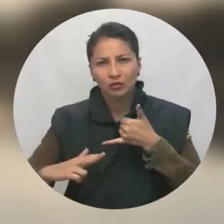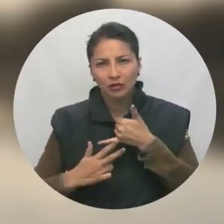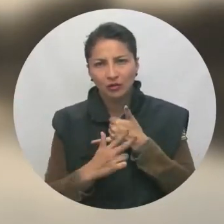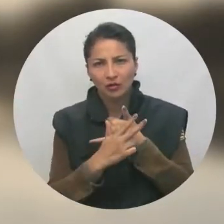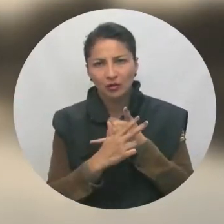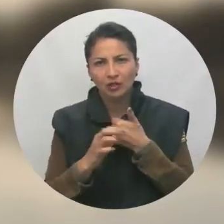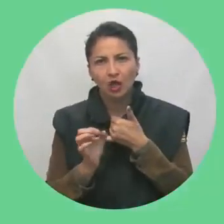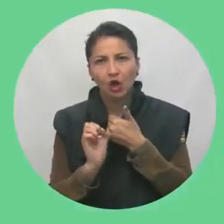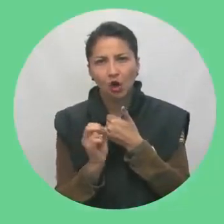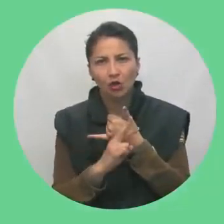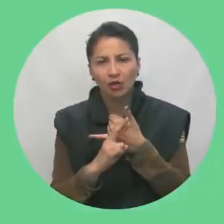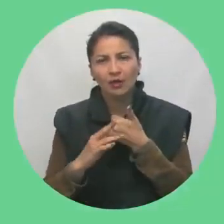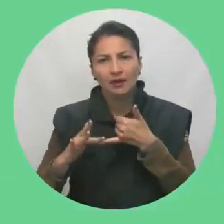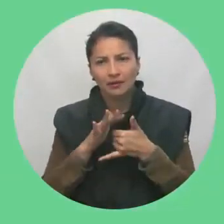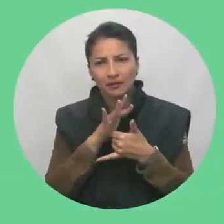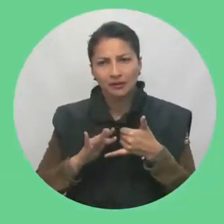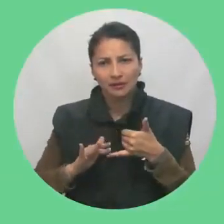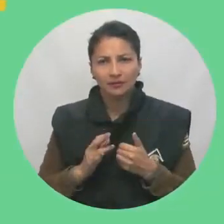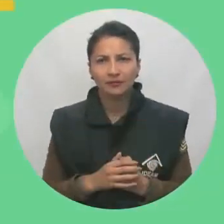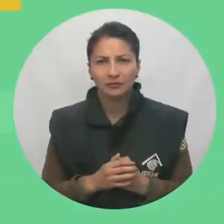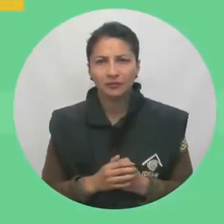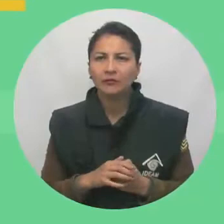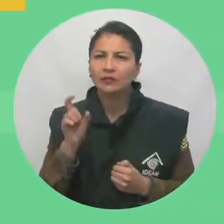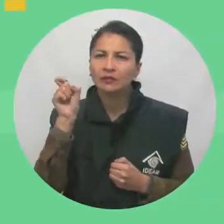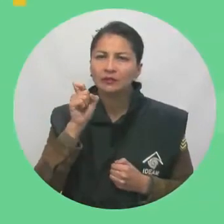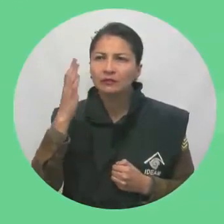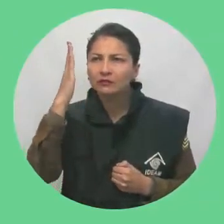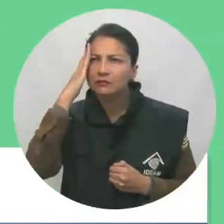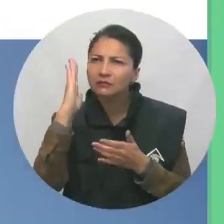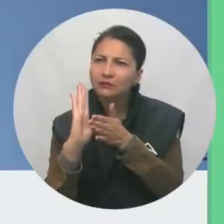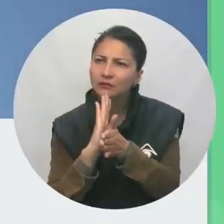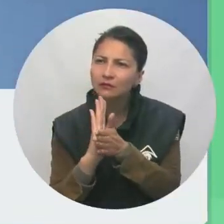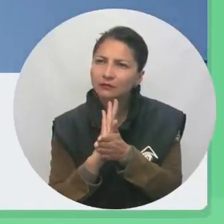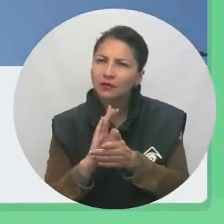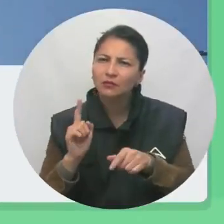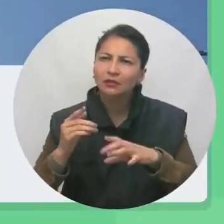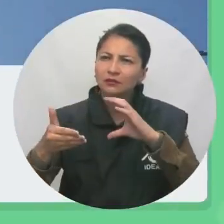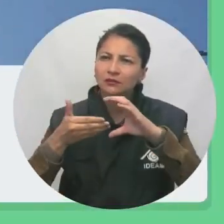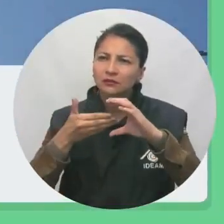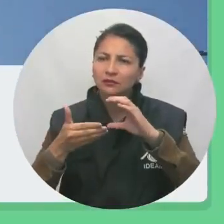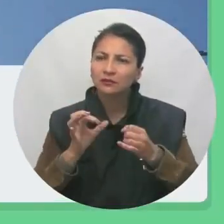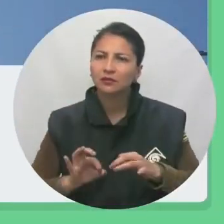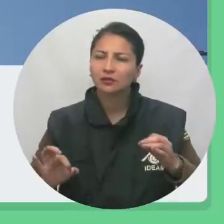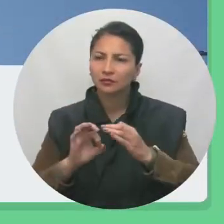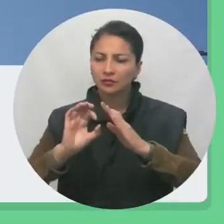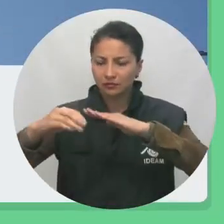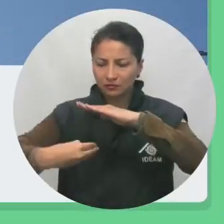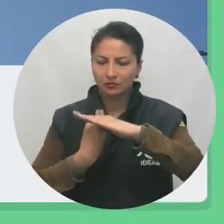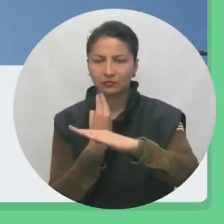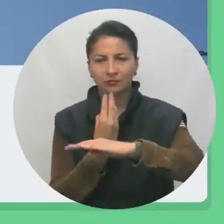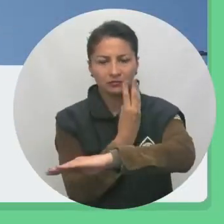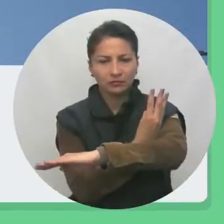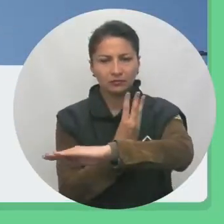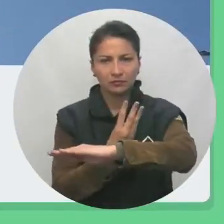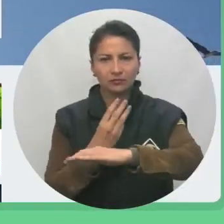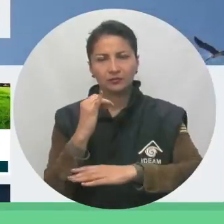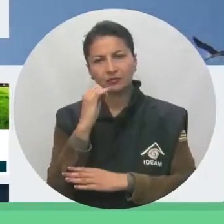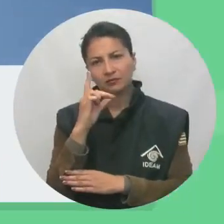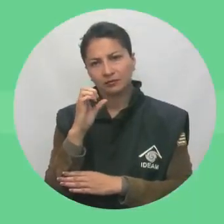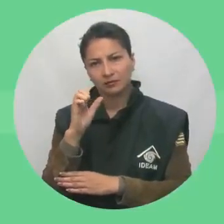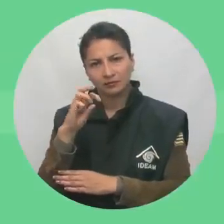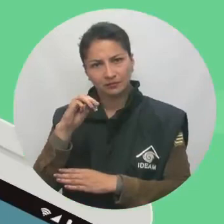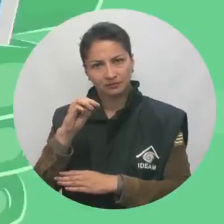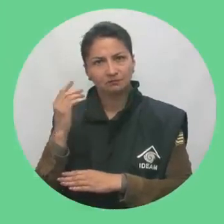regiones Andina, la Orinoquía y Pacífica. Para mayor información sobre el pronóstico del tiempo, visítenos en www.ideam